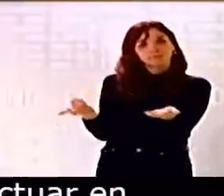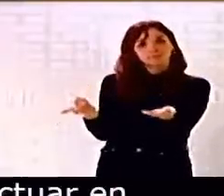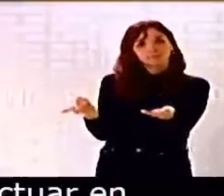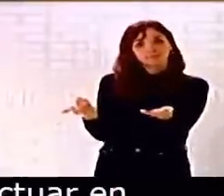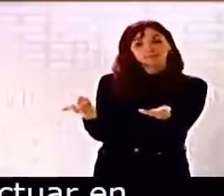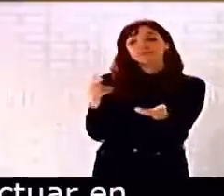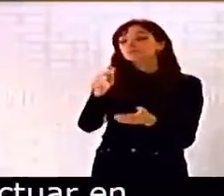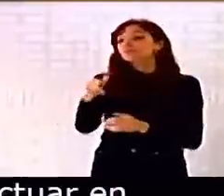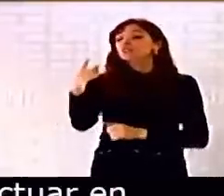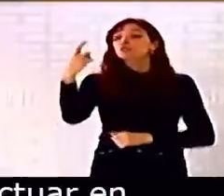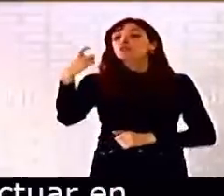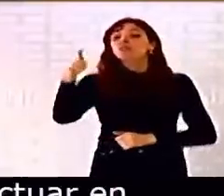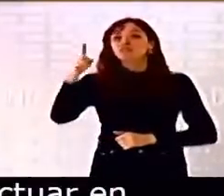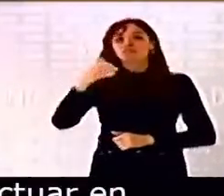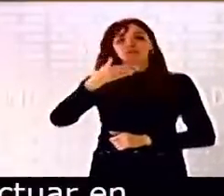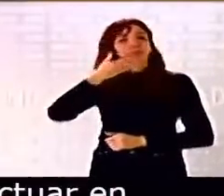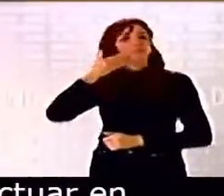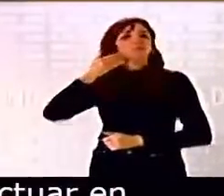eso no hace falta sacar pecho.